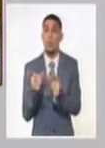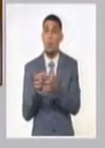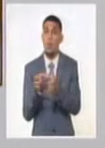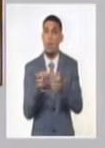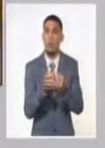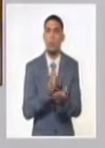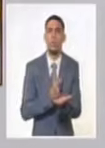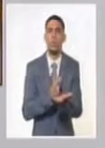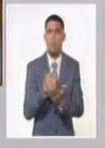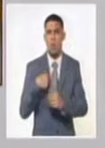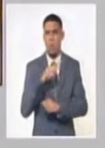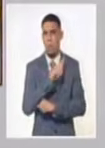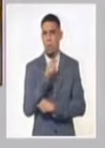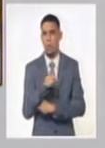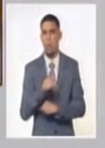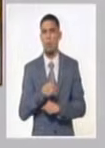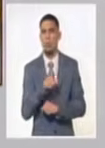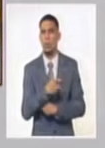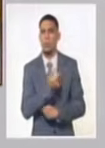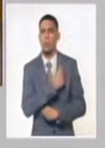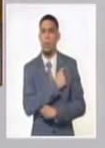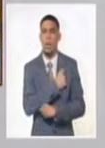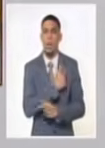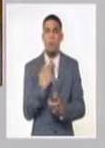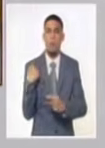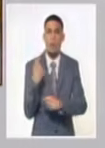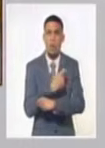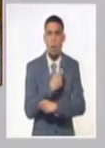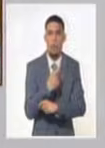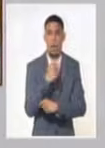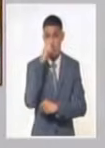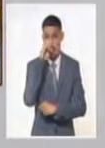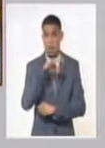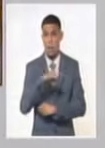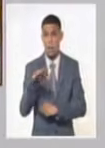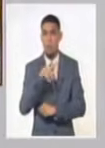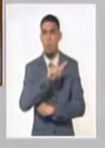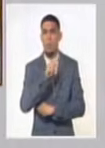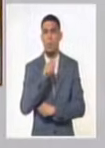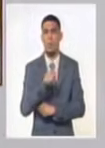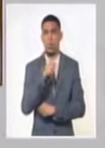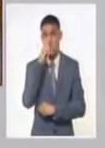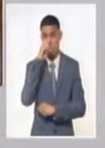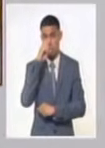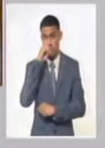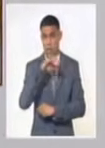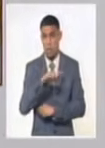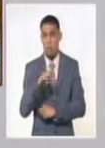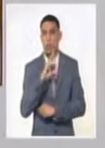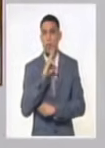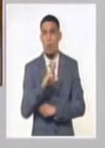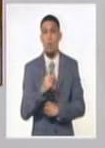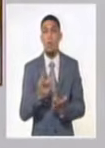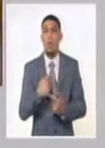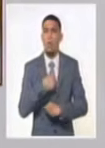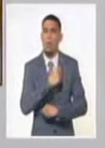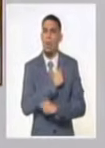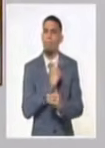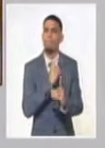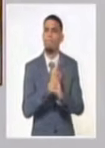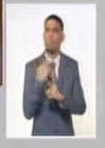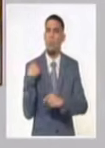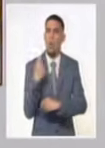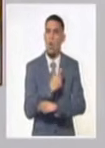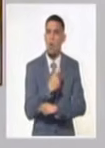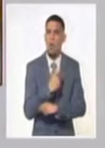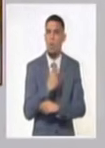les preguntábamos, bueno, ¿extrañan a la profe? Sí, ¿cómo les va con la nueva profe? Todo eso hay una entrega pedagógica. En el caso de la UCE incluso se ha aceptado que